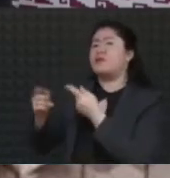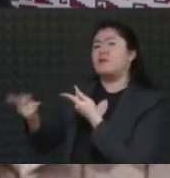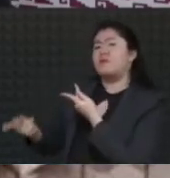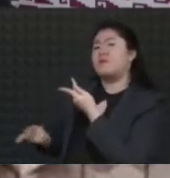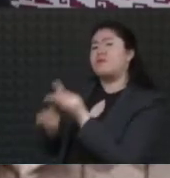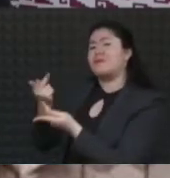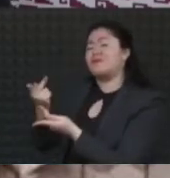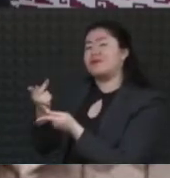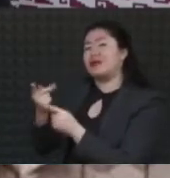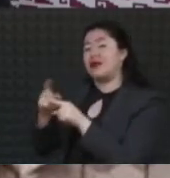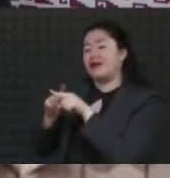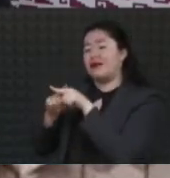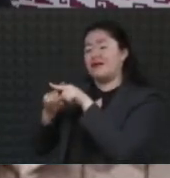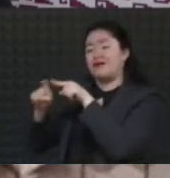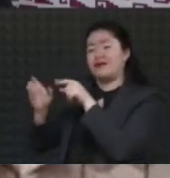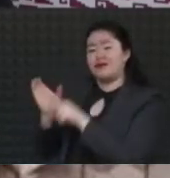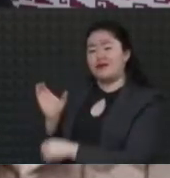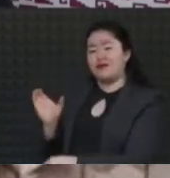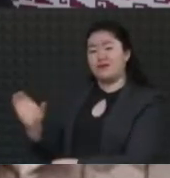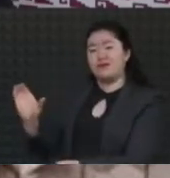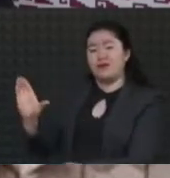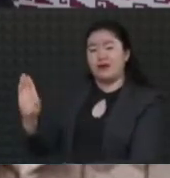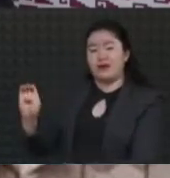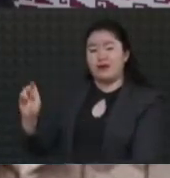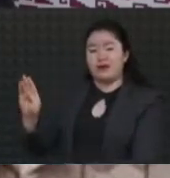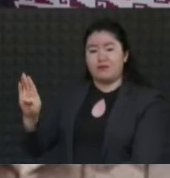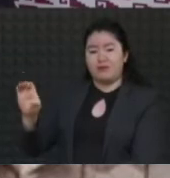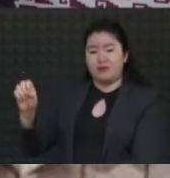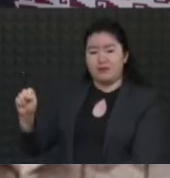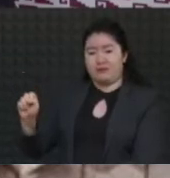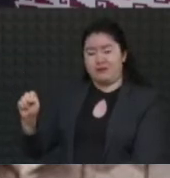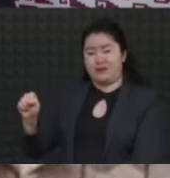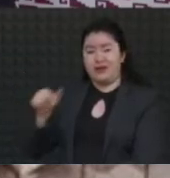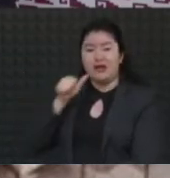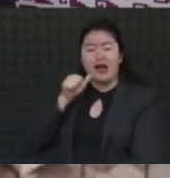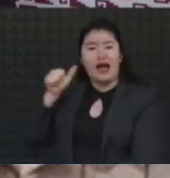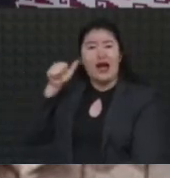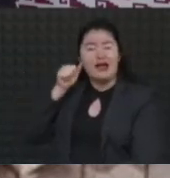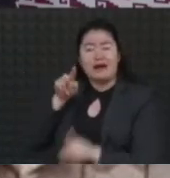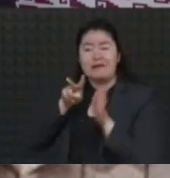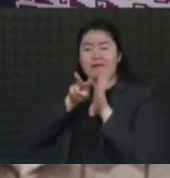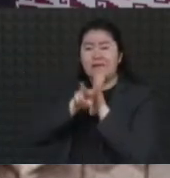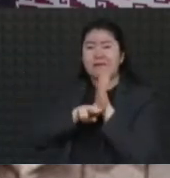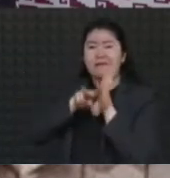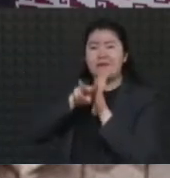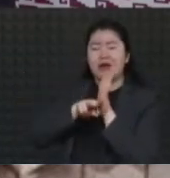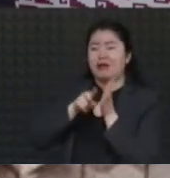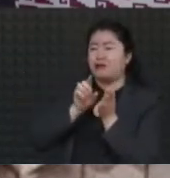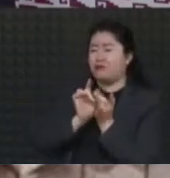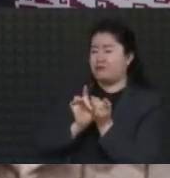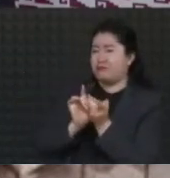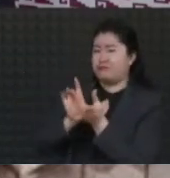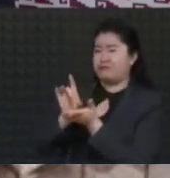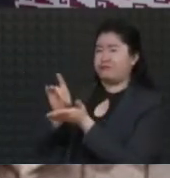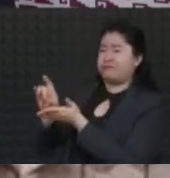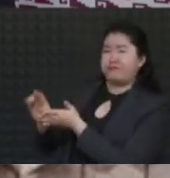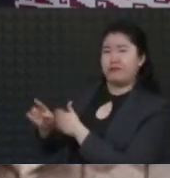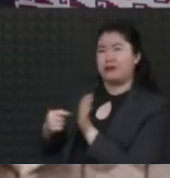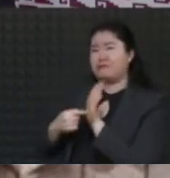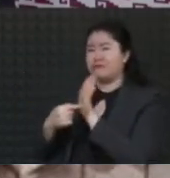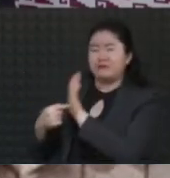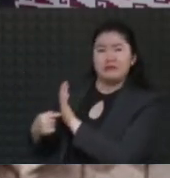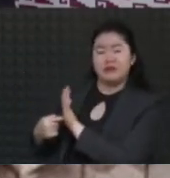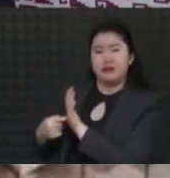Ayer se generó, pues, todos los videos que salieron en redes sociales, pues generó pues el temor